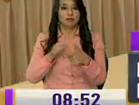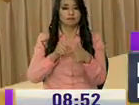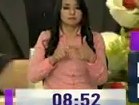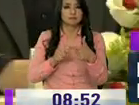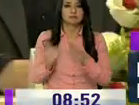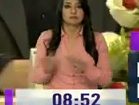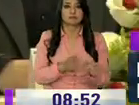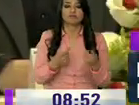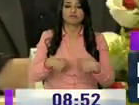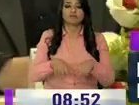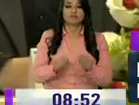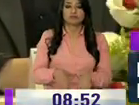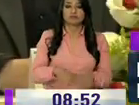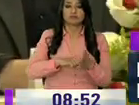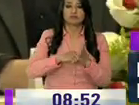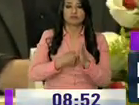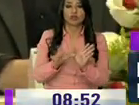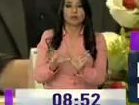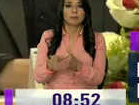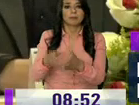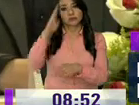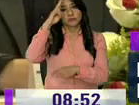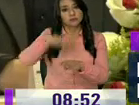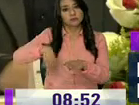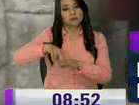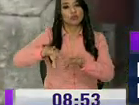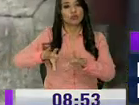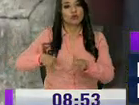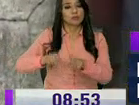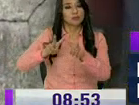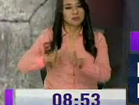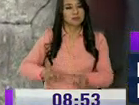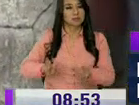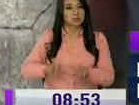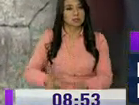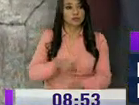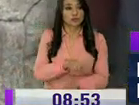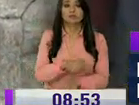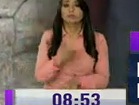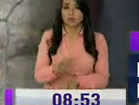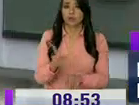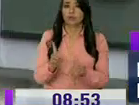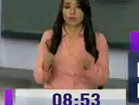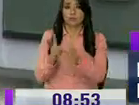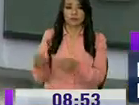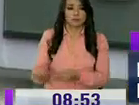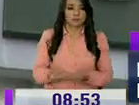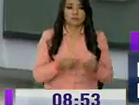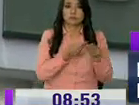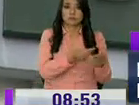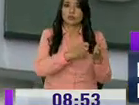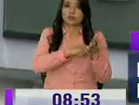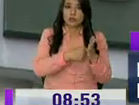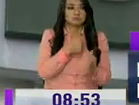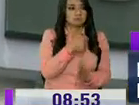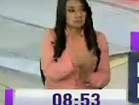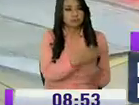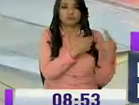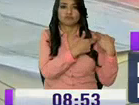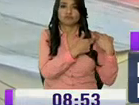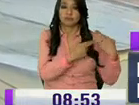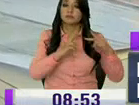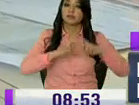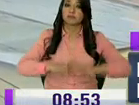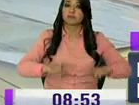convenio firmado entre la Contraloría y la Comisión Nacional Anticorrupción, dicha organización entregó los documentos para que la institución haga lo propio e investigue